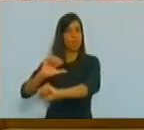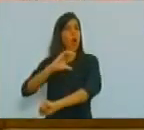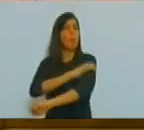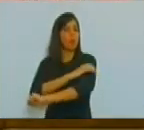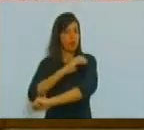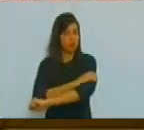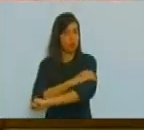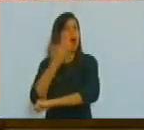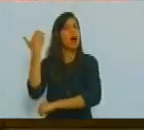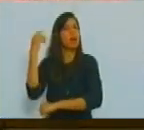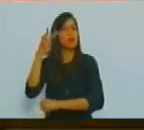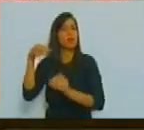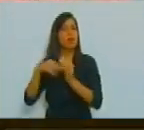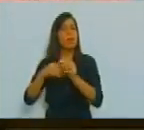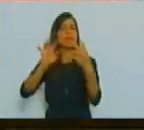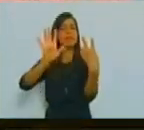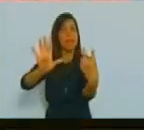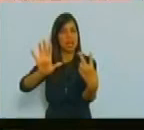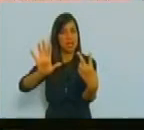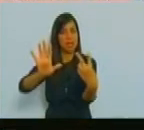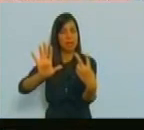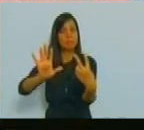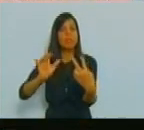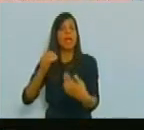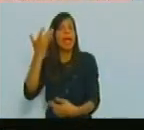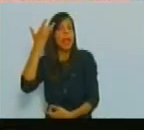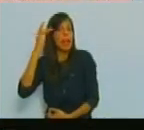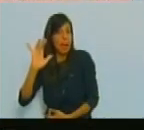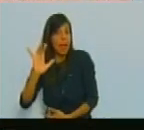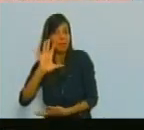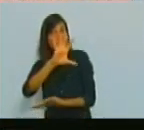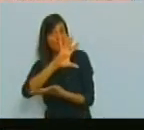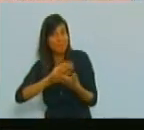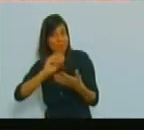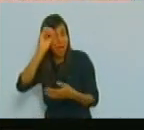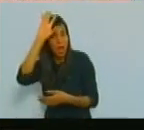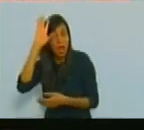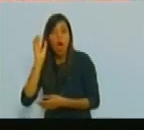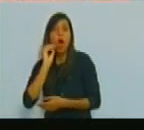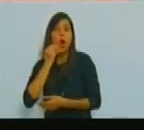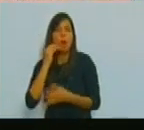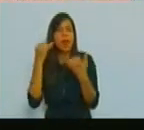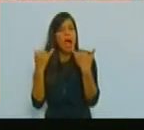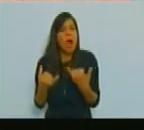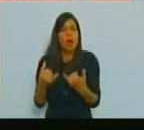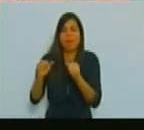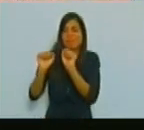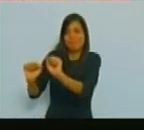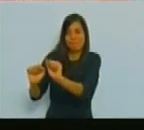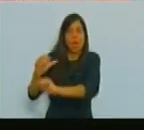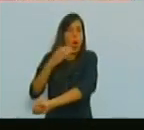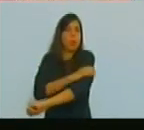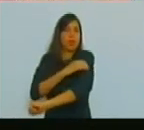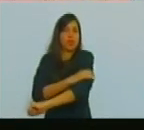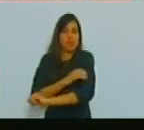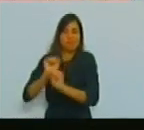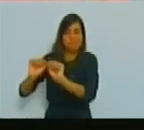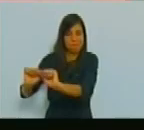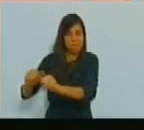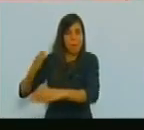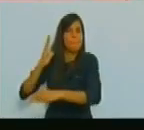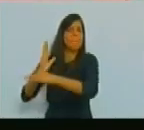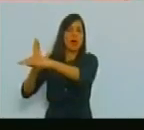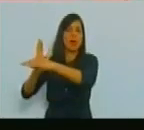paro al fascismo en el 2007 por eso creemos que esta generación puede contribuir a parar el panismo en este momento construyendo y